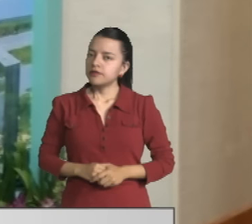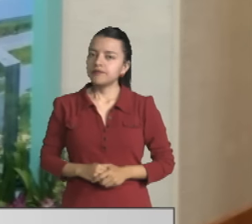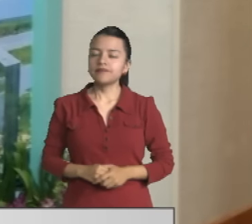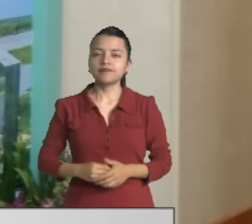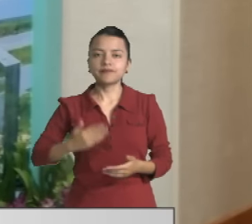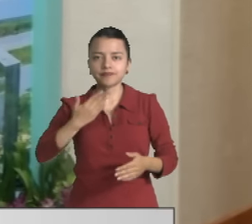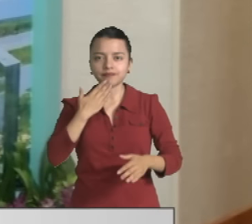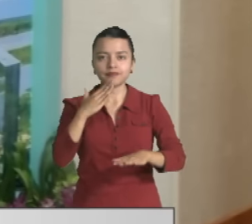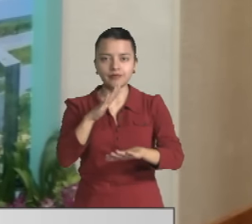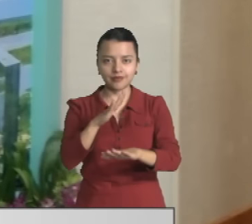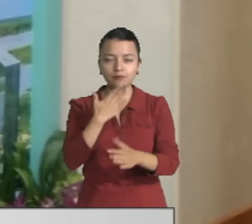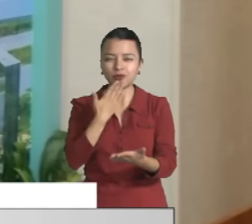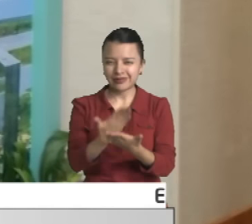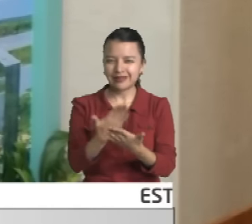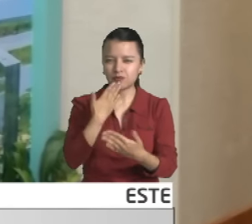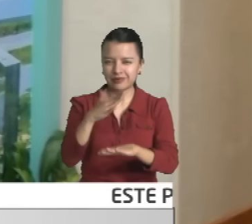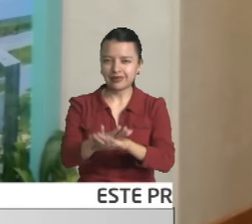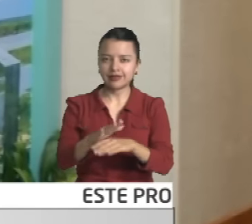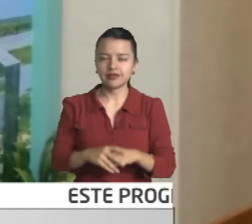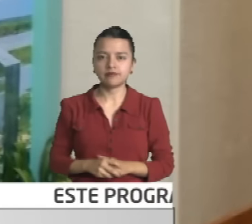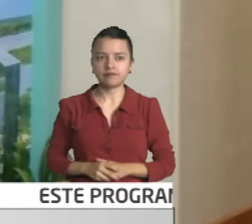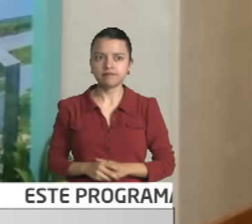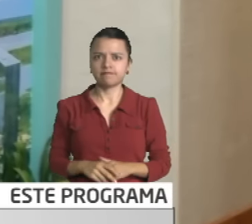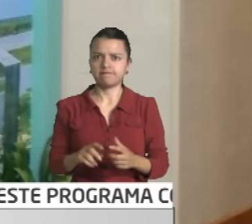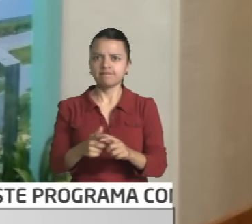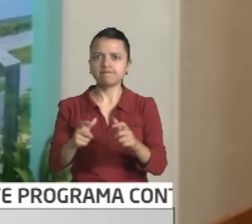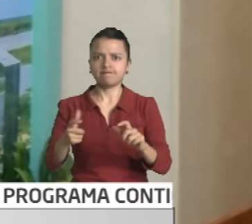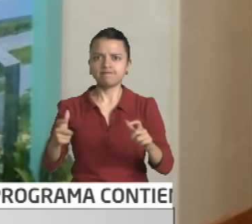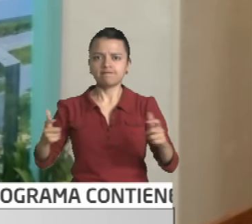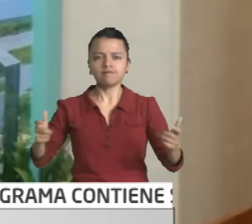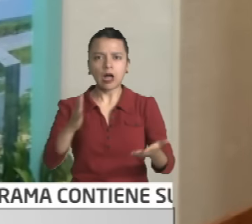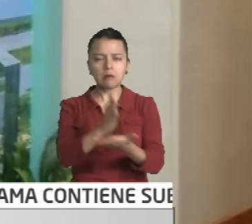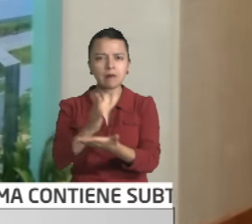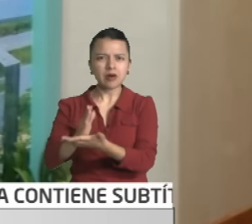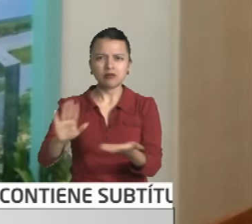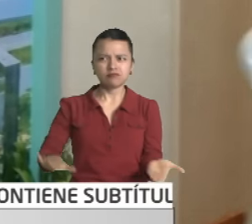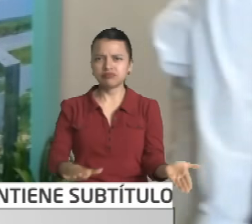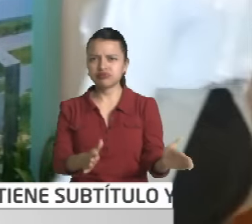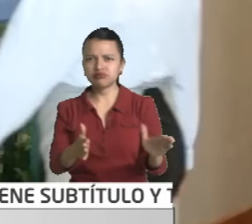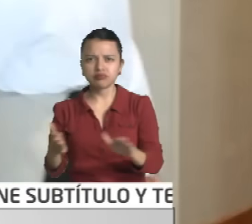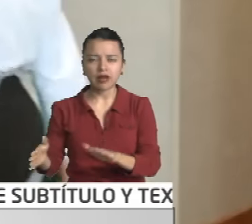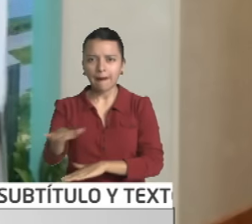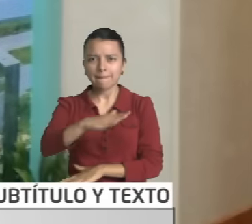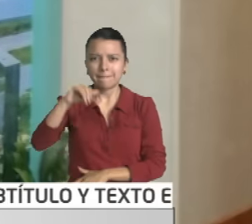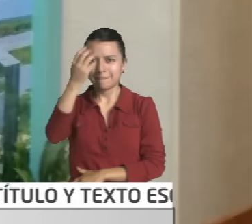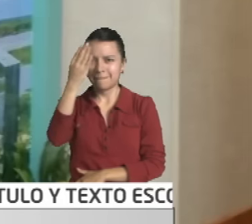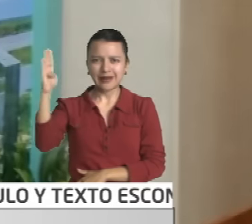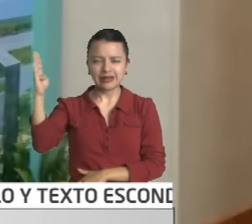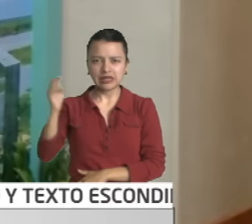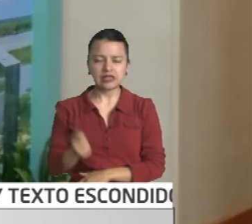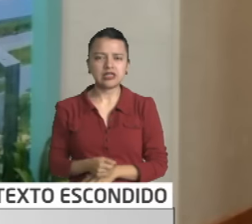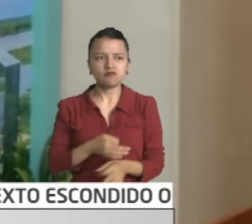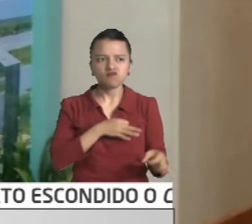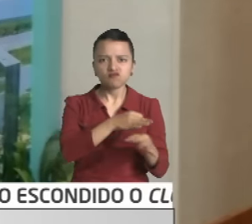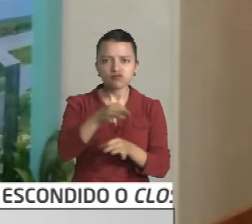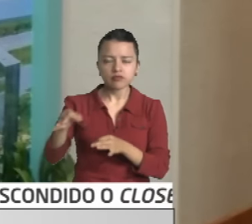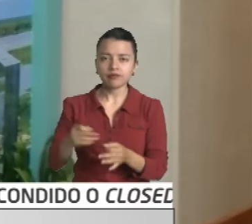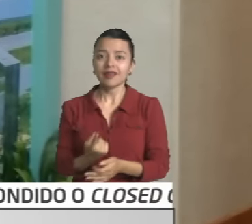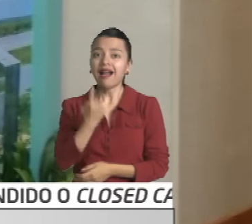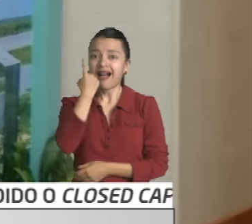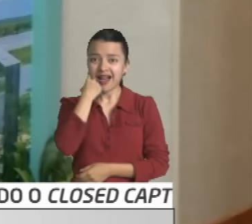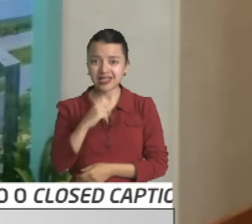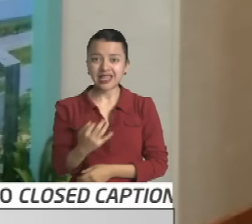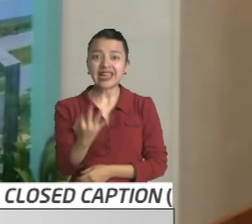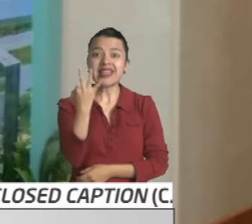Muchas gracias, muy buenas tardes. En medio de este aumento del número de asesinatos en la ciudad de Barranquilla y en la área metropolitana, anoche fueron